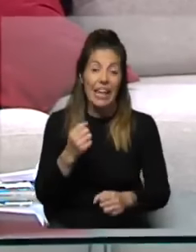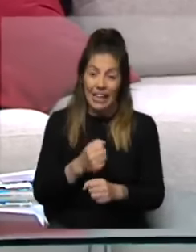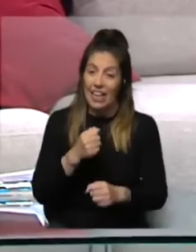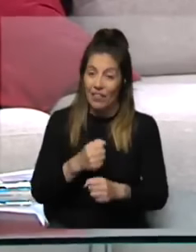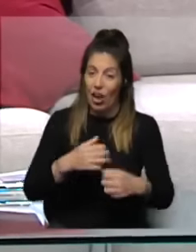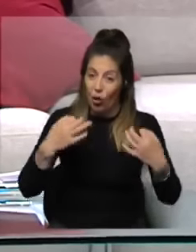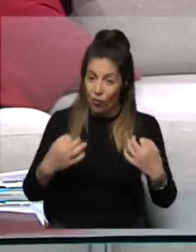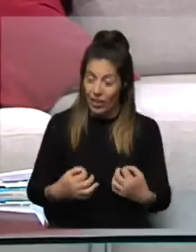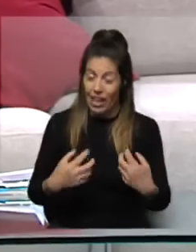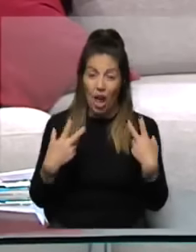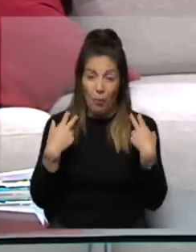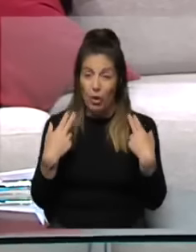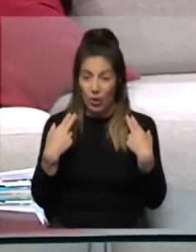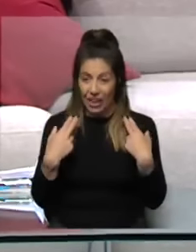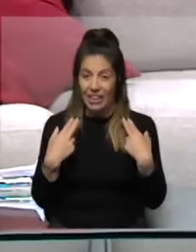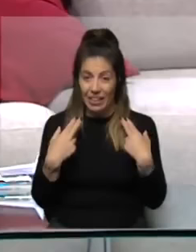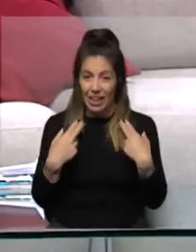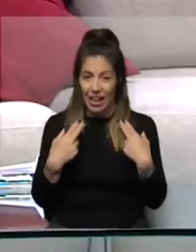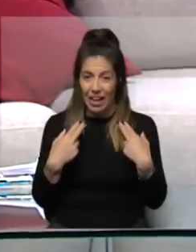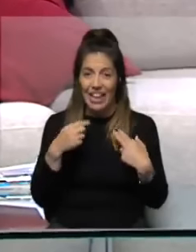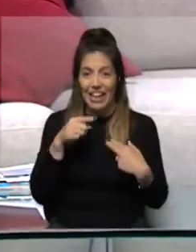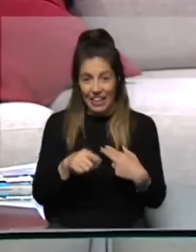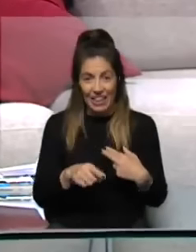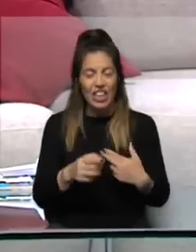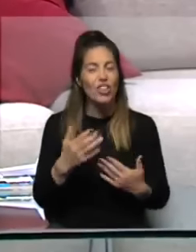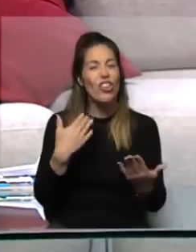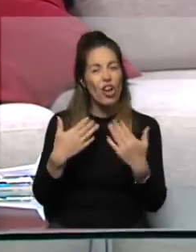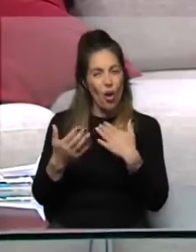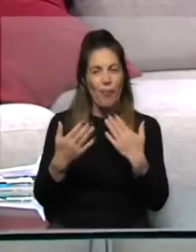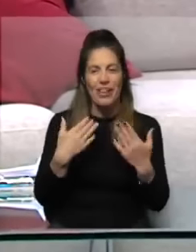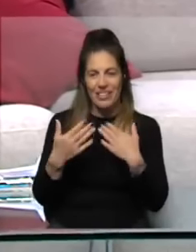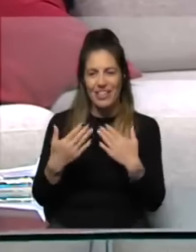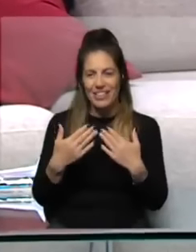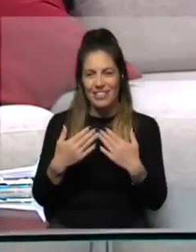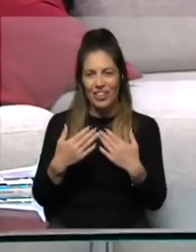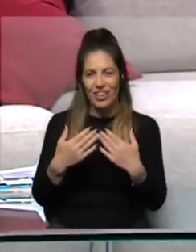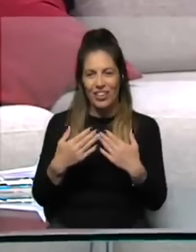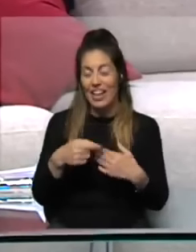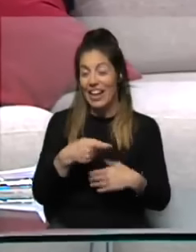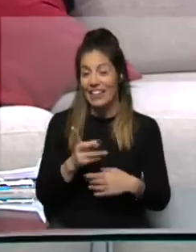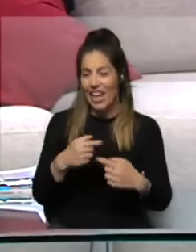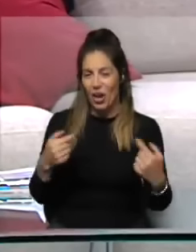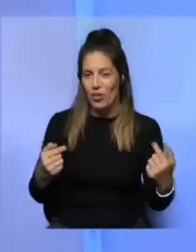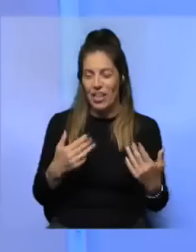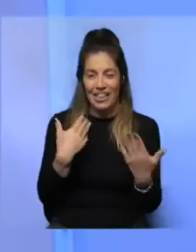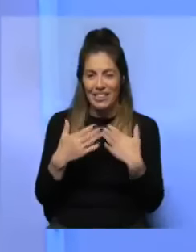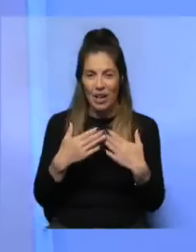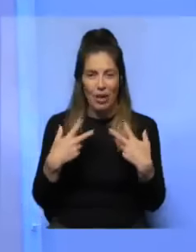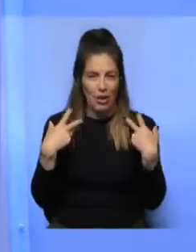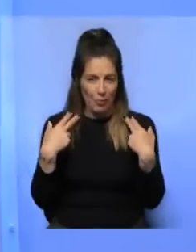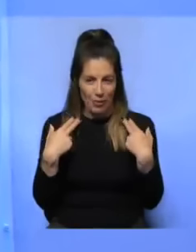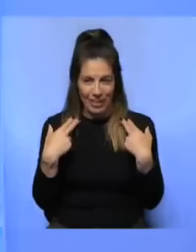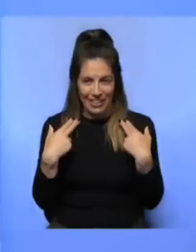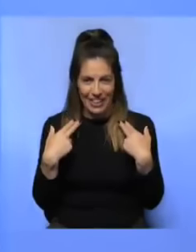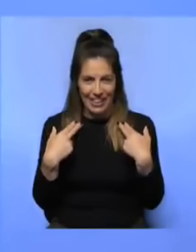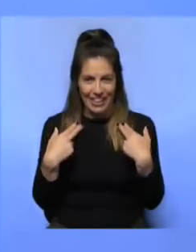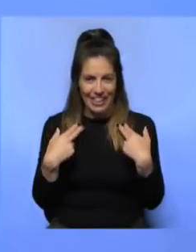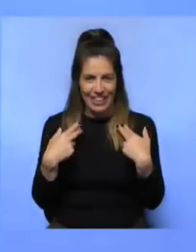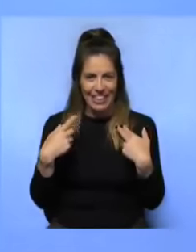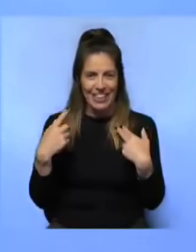la peluquería, ¿no? El peluquero, ¿cómo?, la peluquera, en esto de la conversación. Sí. ¿No? La cantidad de cosas que se hablan en una peluquería. Cuando no les venía como ganas